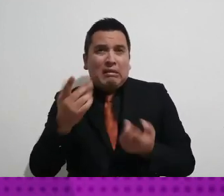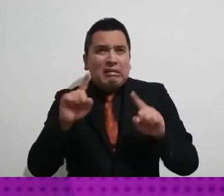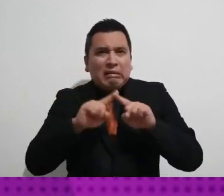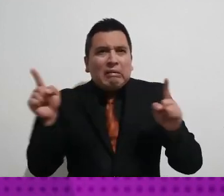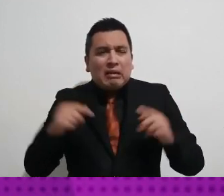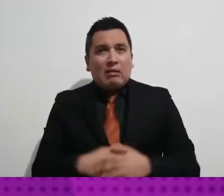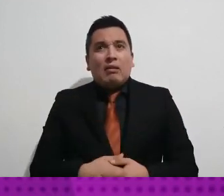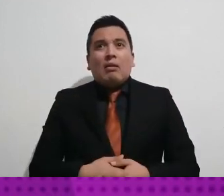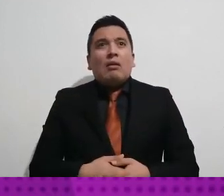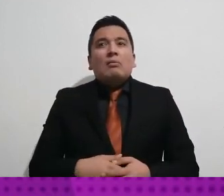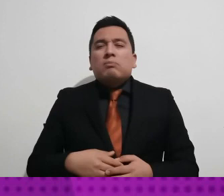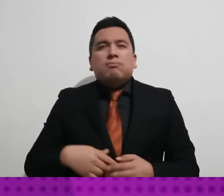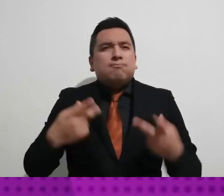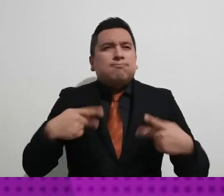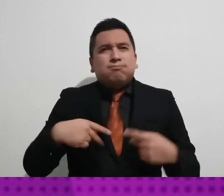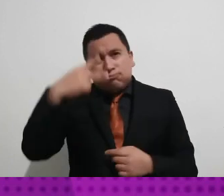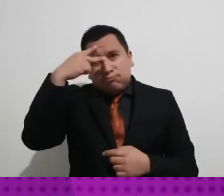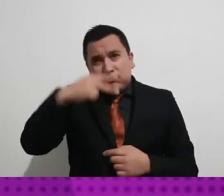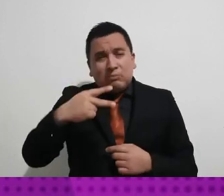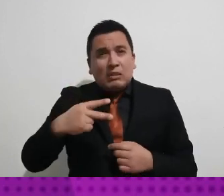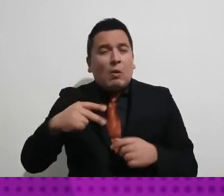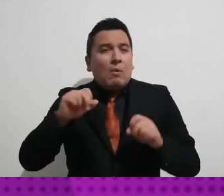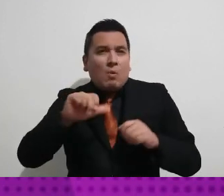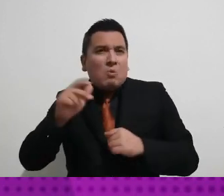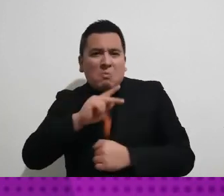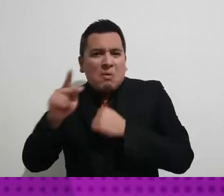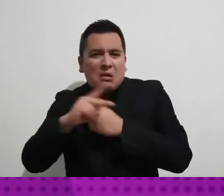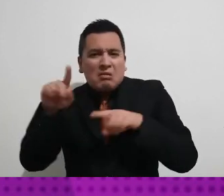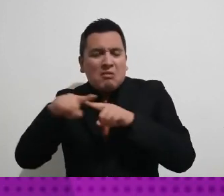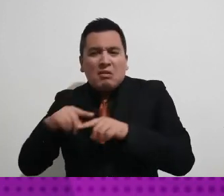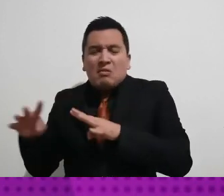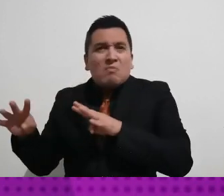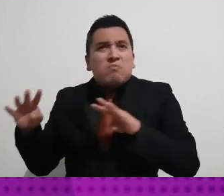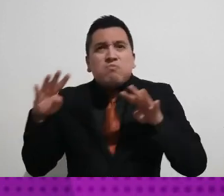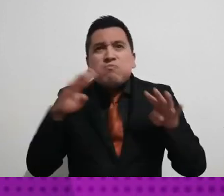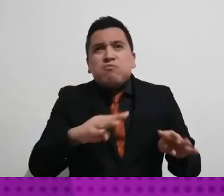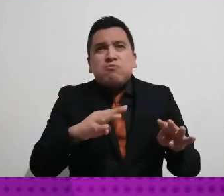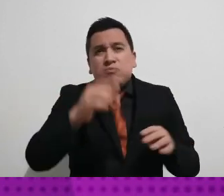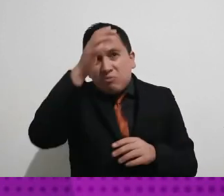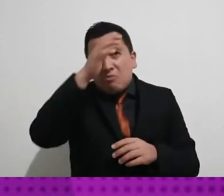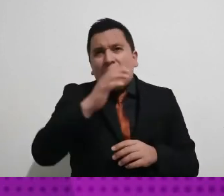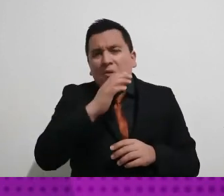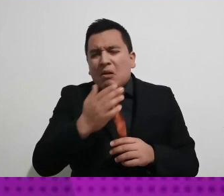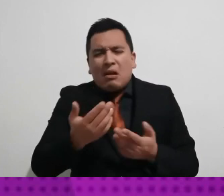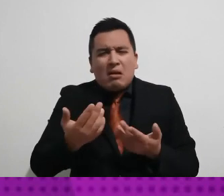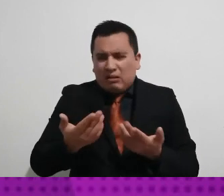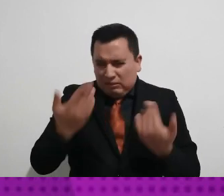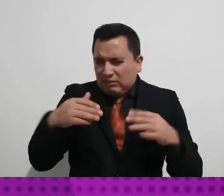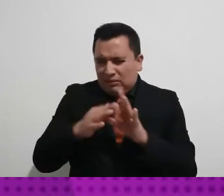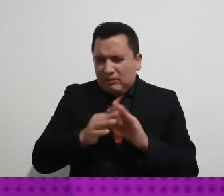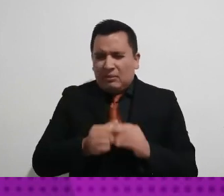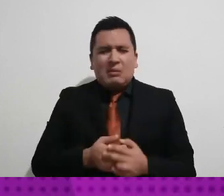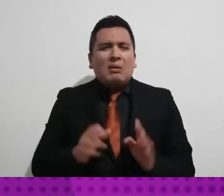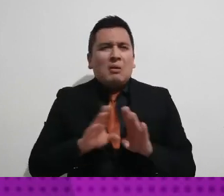totalmente atípica. Los ojos de México y del extranjero también, ¿por qué no decirlo?, estaban puestos en Coahuila. ¿Qué nos